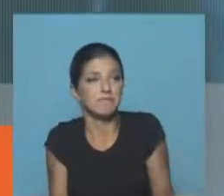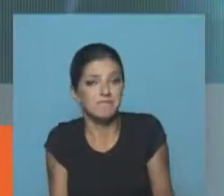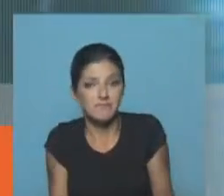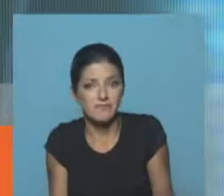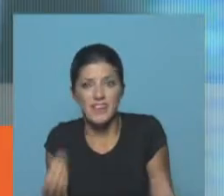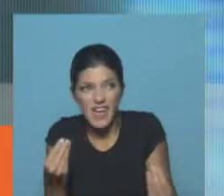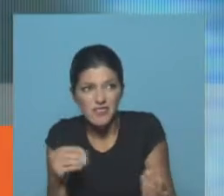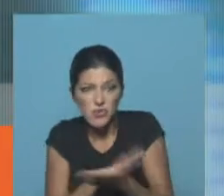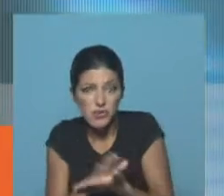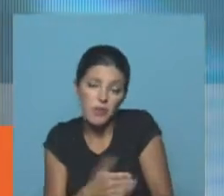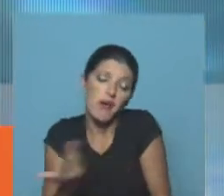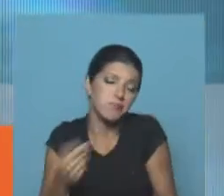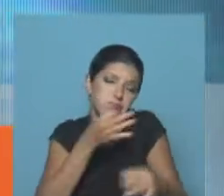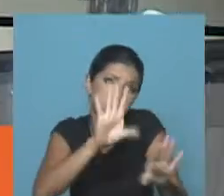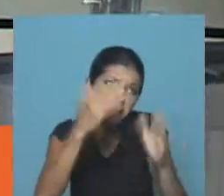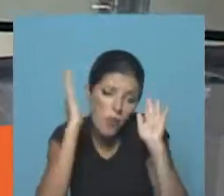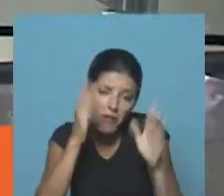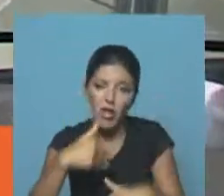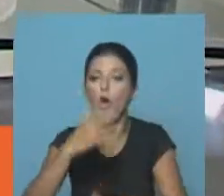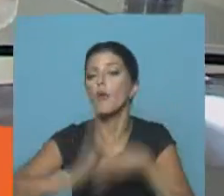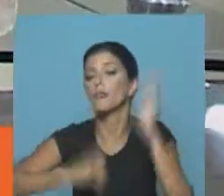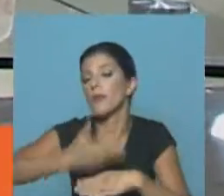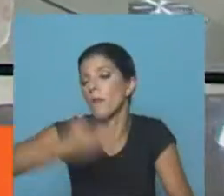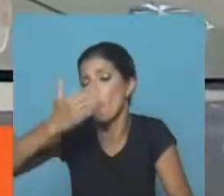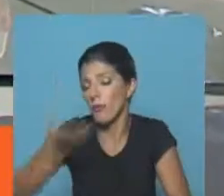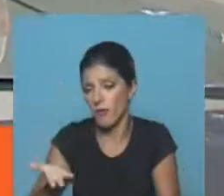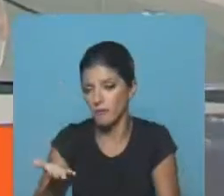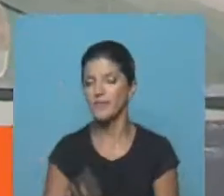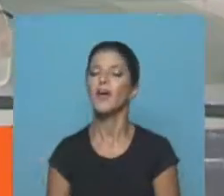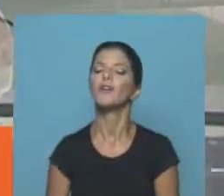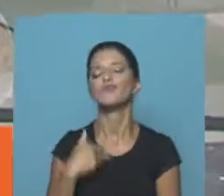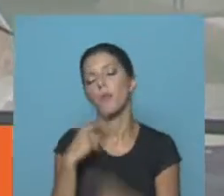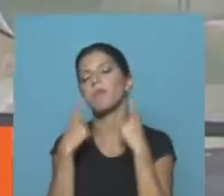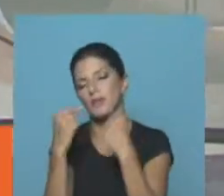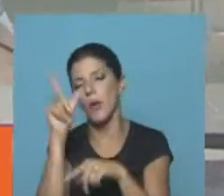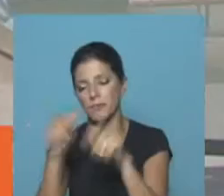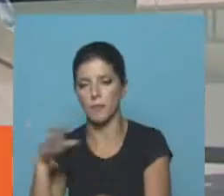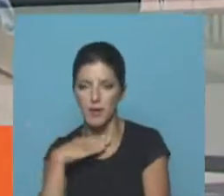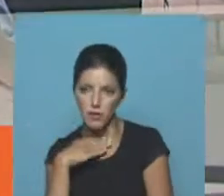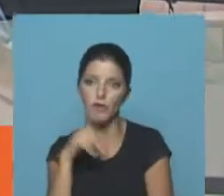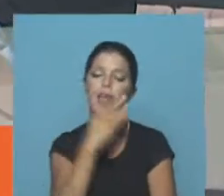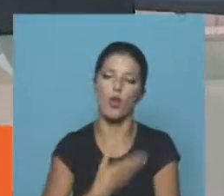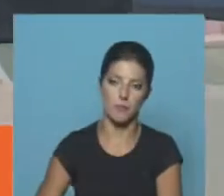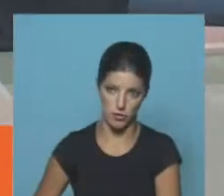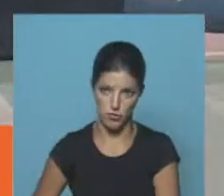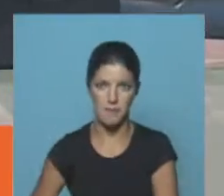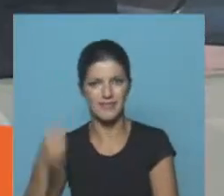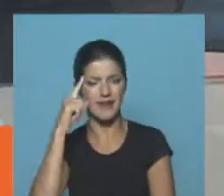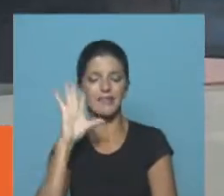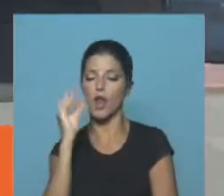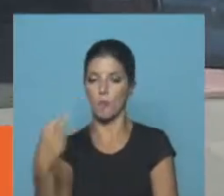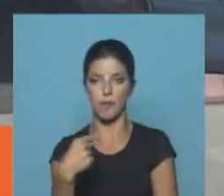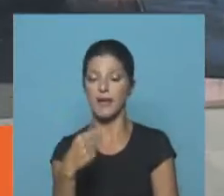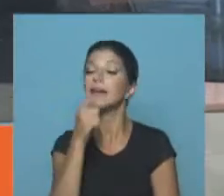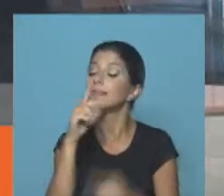muro? Que lo hagan. O sea, acá yo critico a los mexicanos y al gobierno de México por tomarlo como un tema personal. Si el vecino